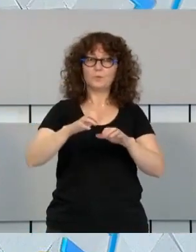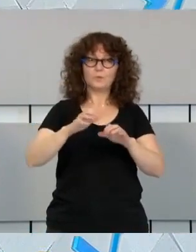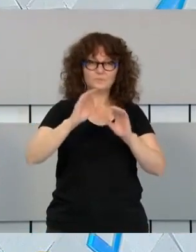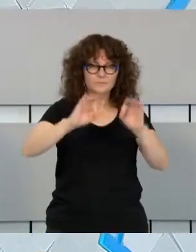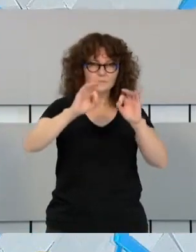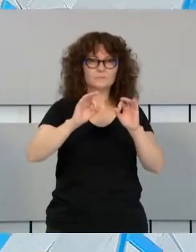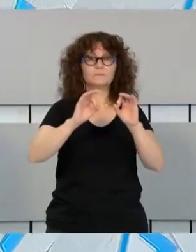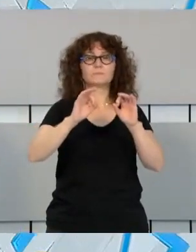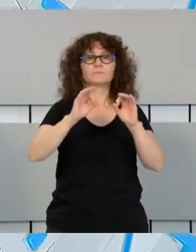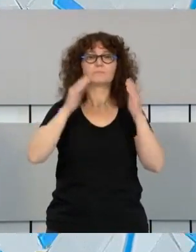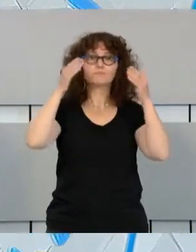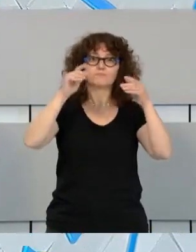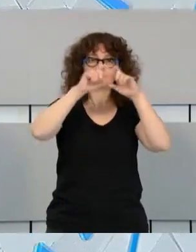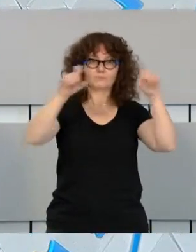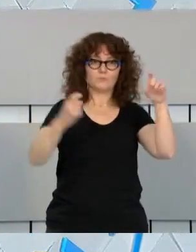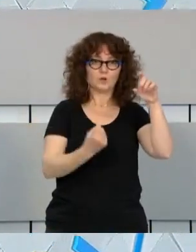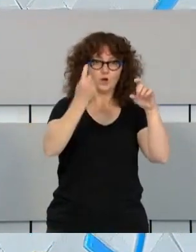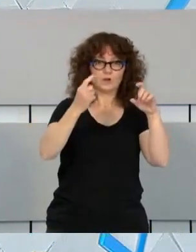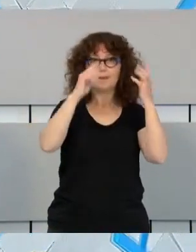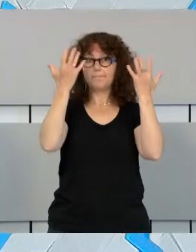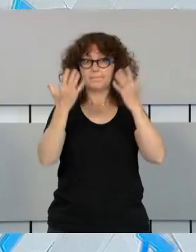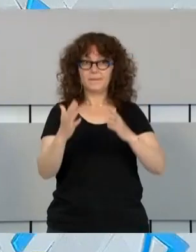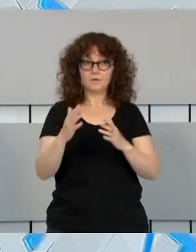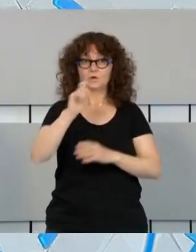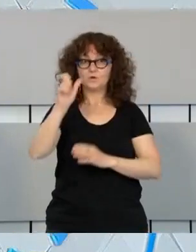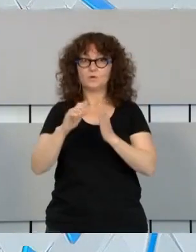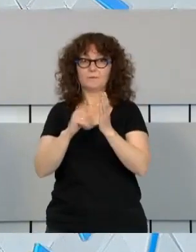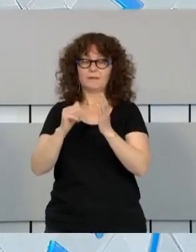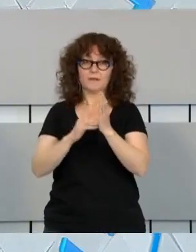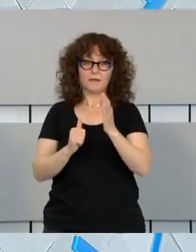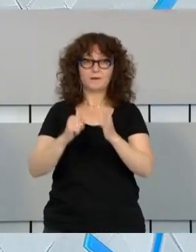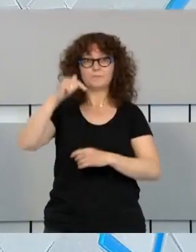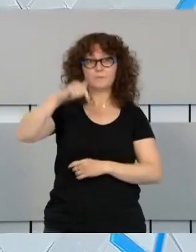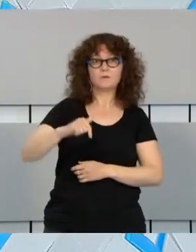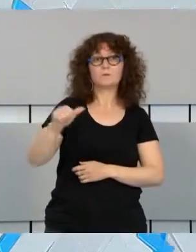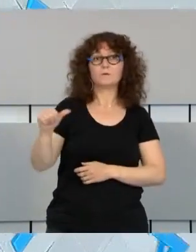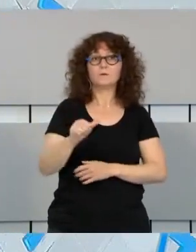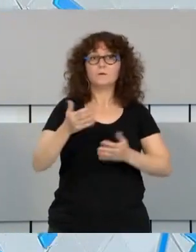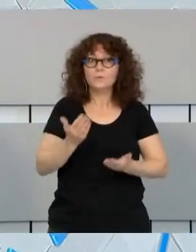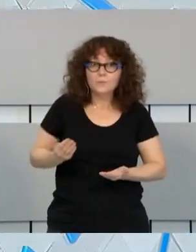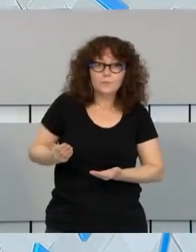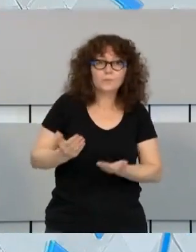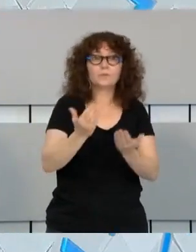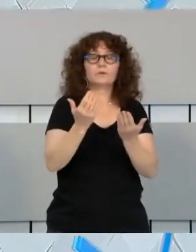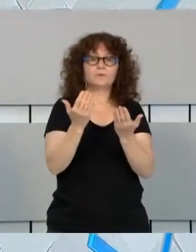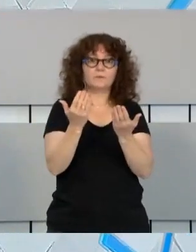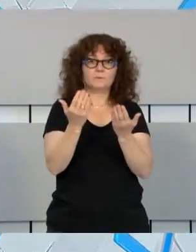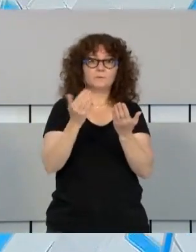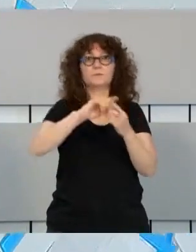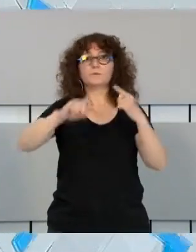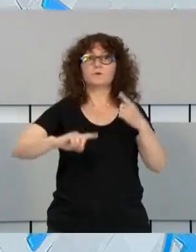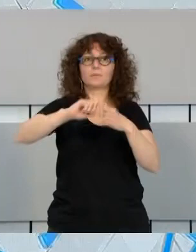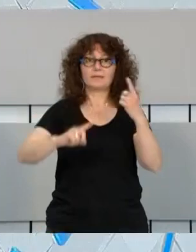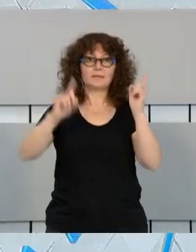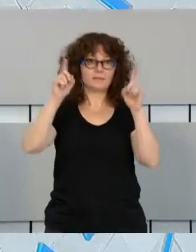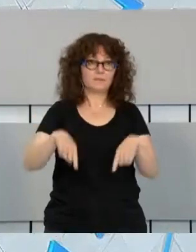regiones prácticamente del extremo norte. El miércoles estarán en puntos de la Comunidad Valenciana sudeste, viento intenso de levante en áreas del sur, tormentas,